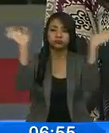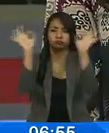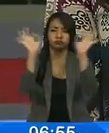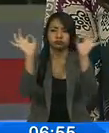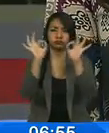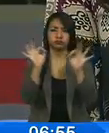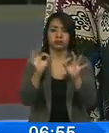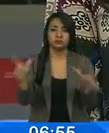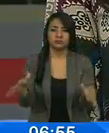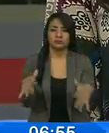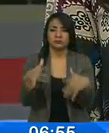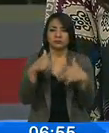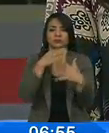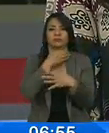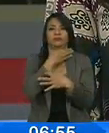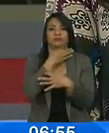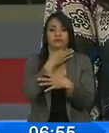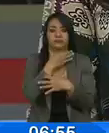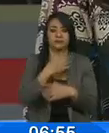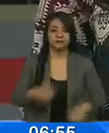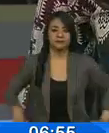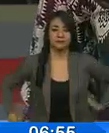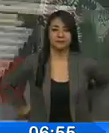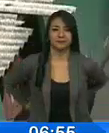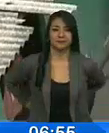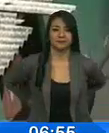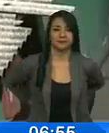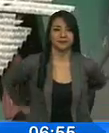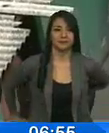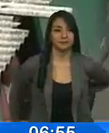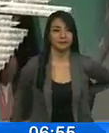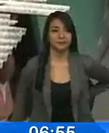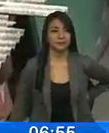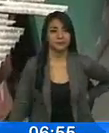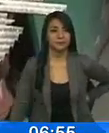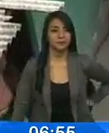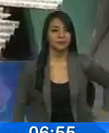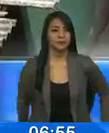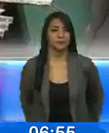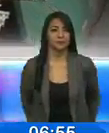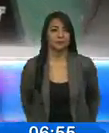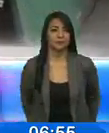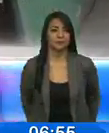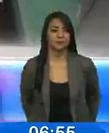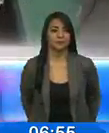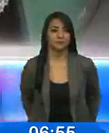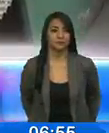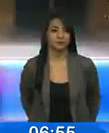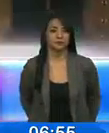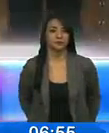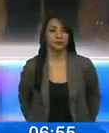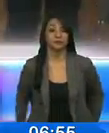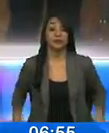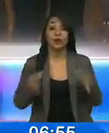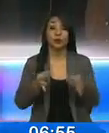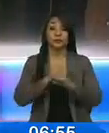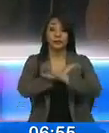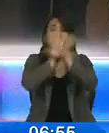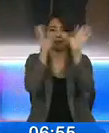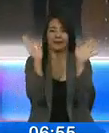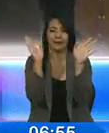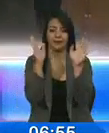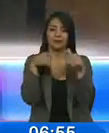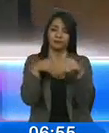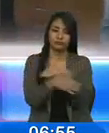humo tóxico que asfixió a las víctimas. Todo habría pasado en horas de la mañana, pero fue en la tarde cuando una de las hijas